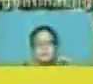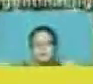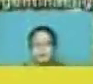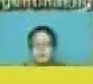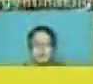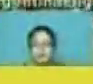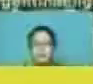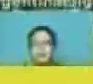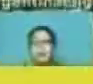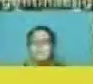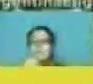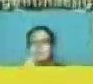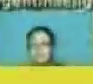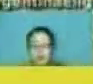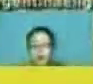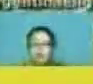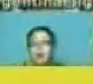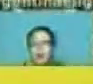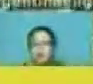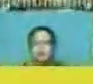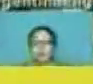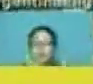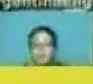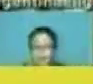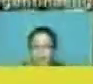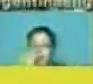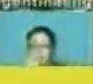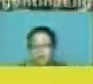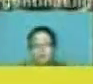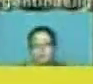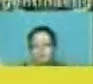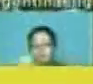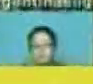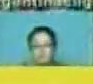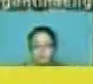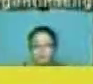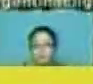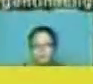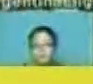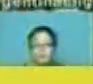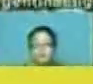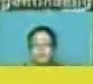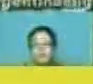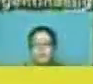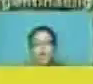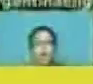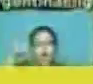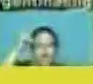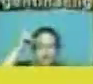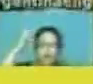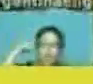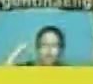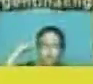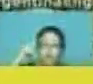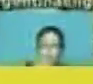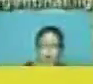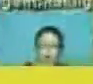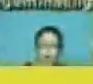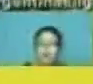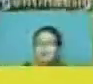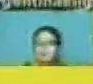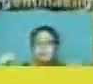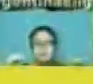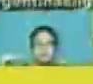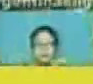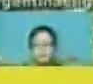Con mis hijos. Y después voy para acá. Emociona todo. Mauricio, que Mauricio para la gente, que